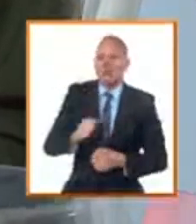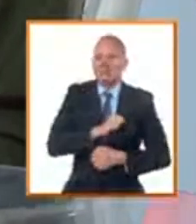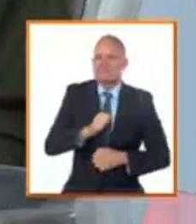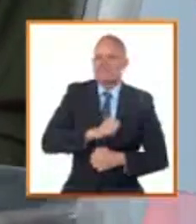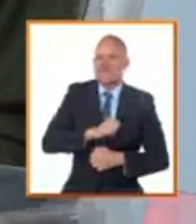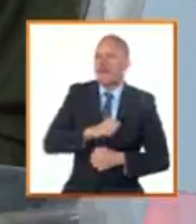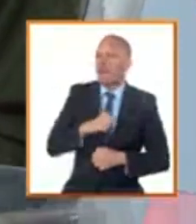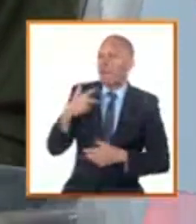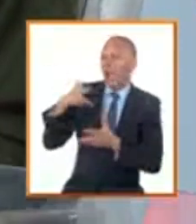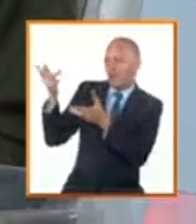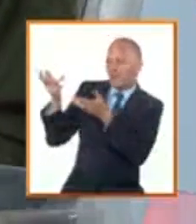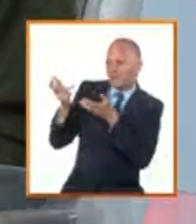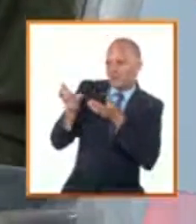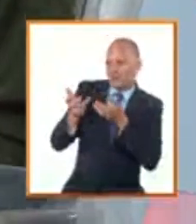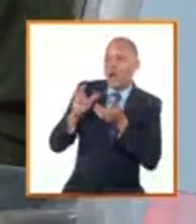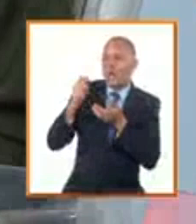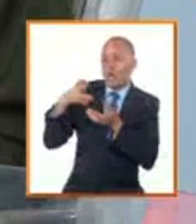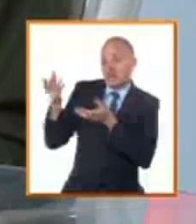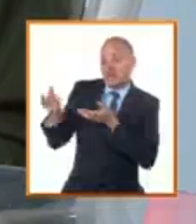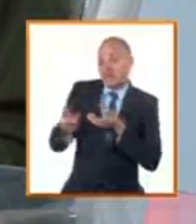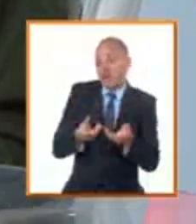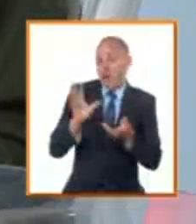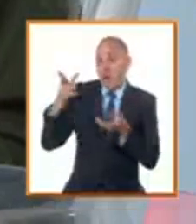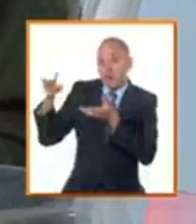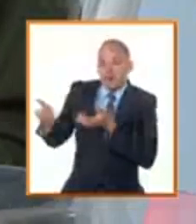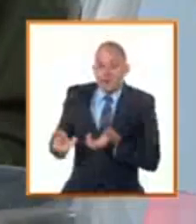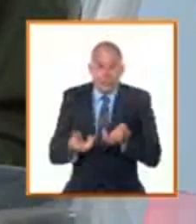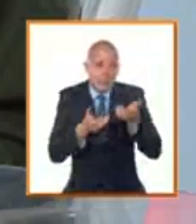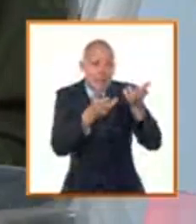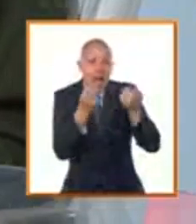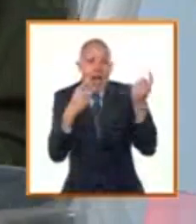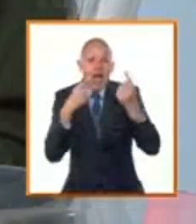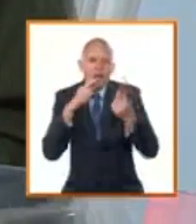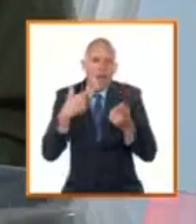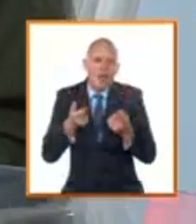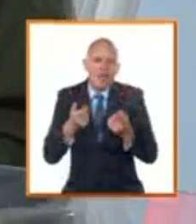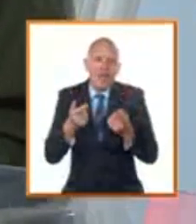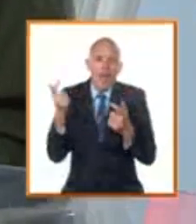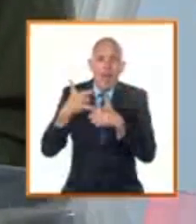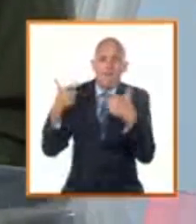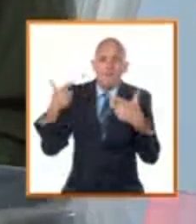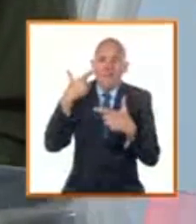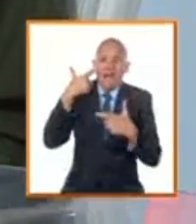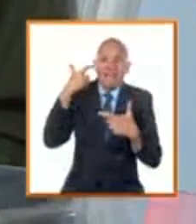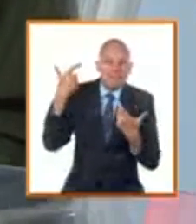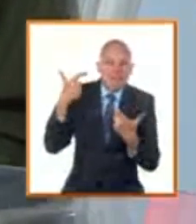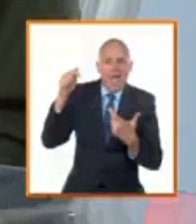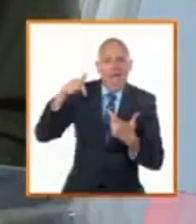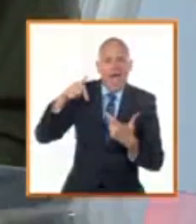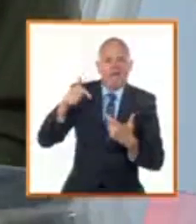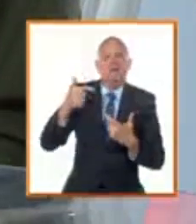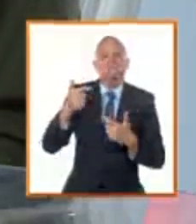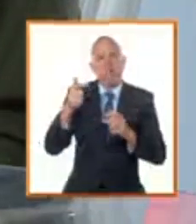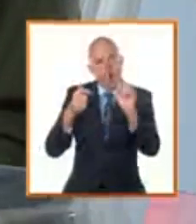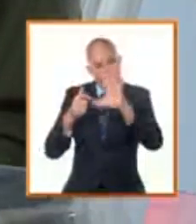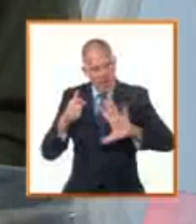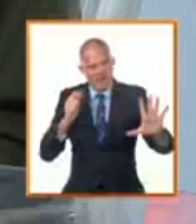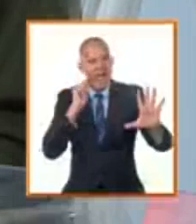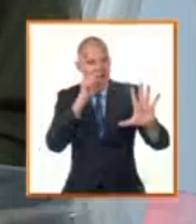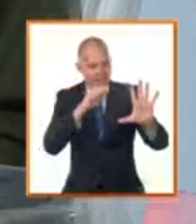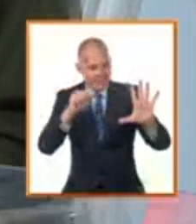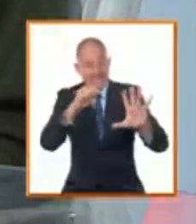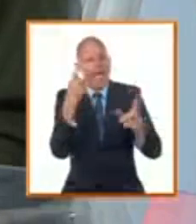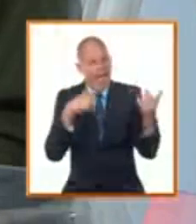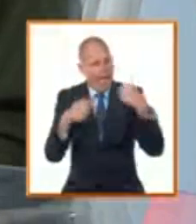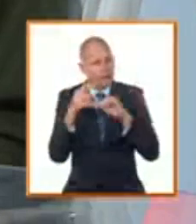medida el cultivo de marihuana que se genera en la zona montañosa de las provincias orientales del país. En este año,